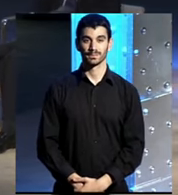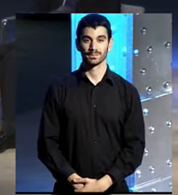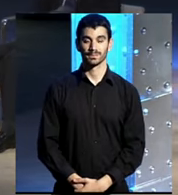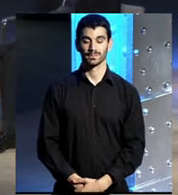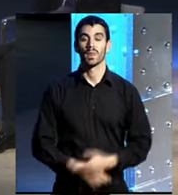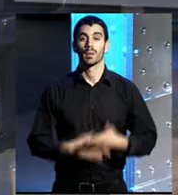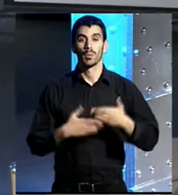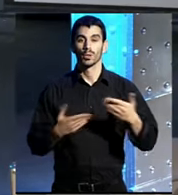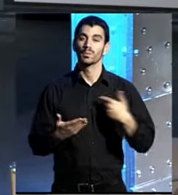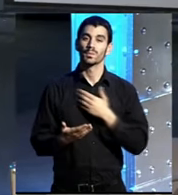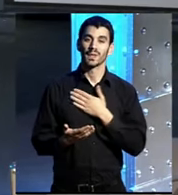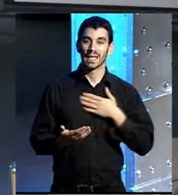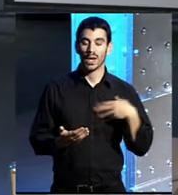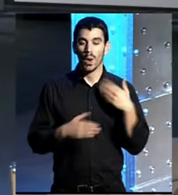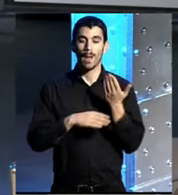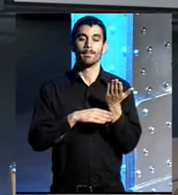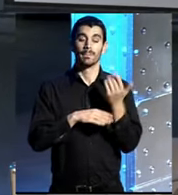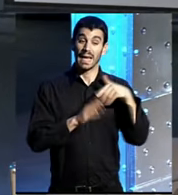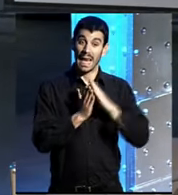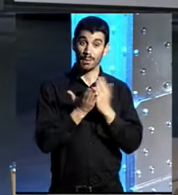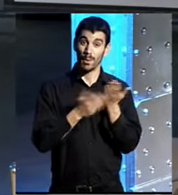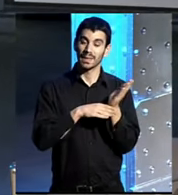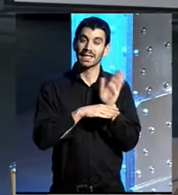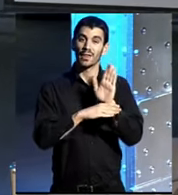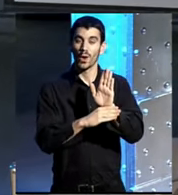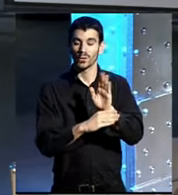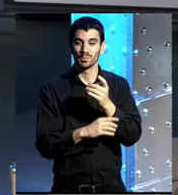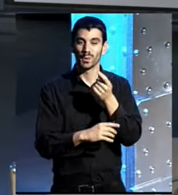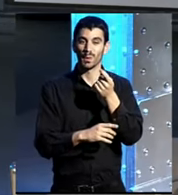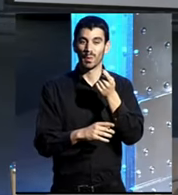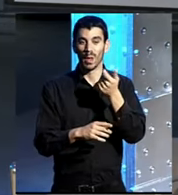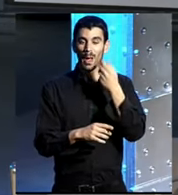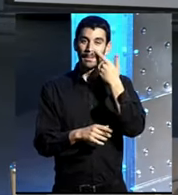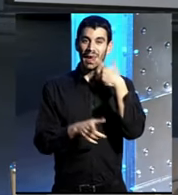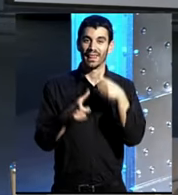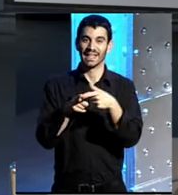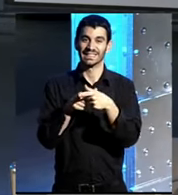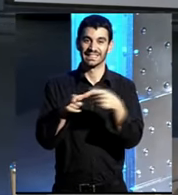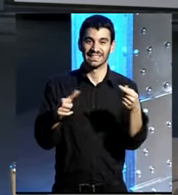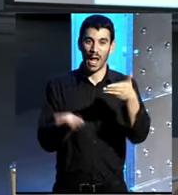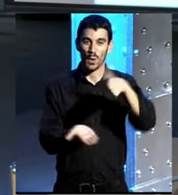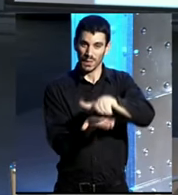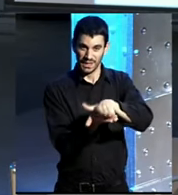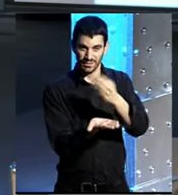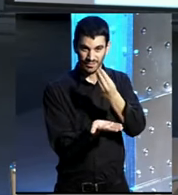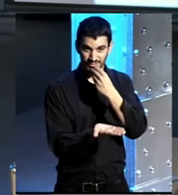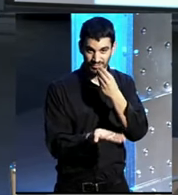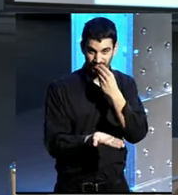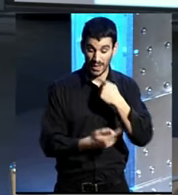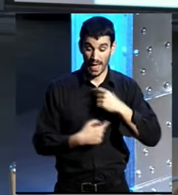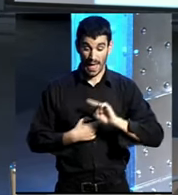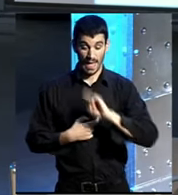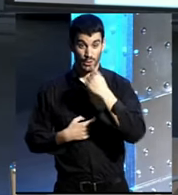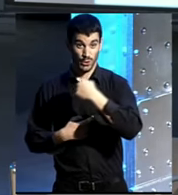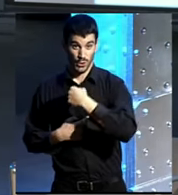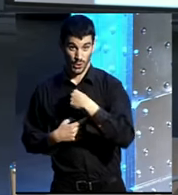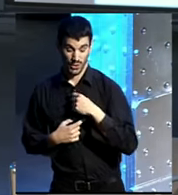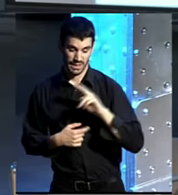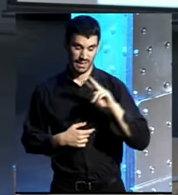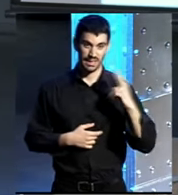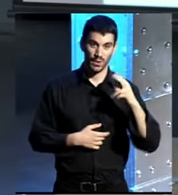Bueno, pues vamos a hacer una presentación un poco tipo sándwich. Empezaré yo y luego pasará Alberto en un momento